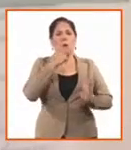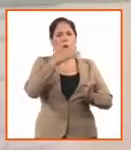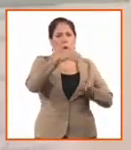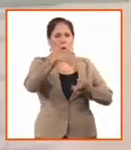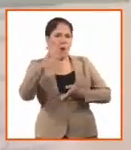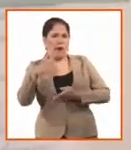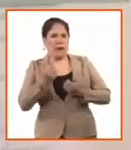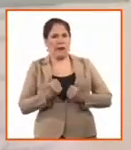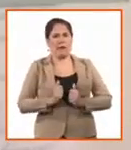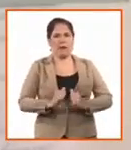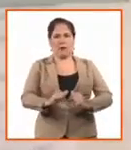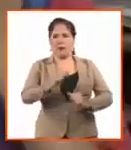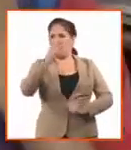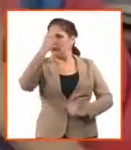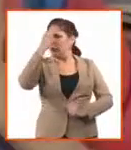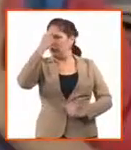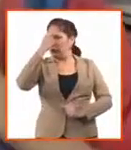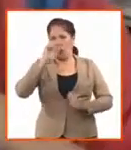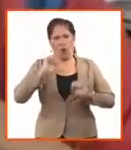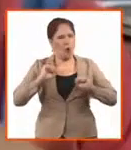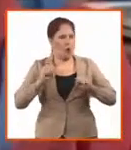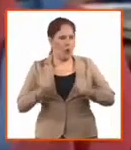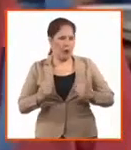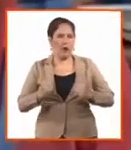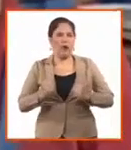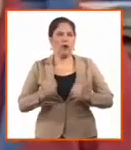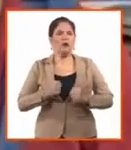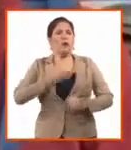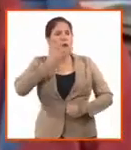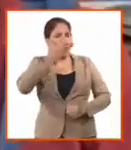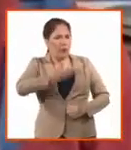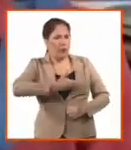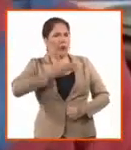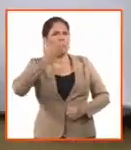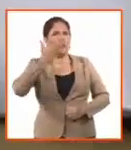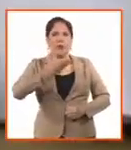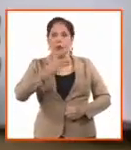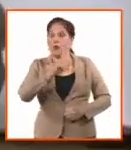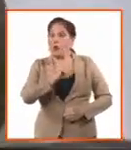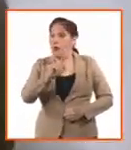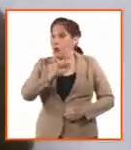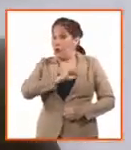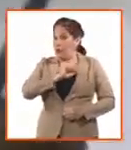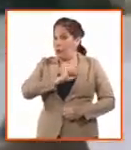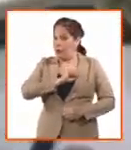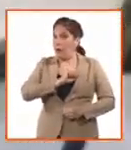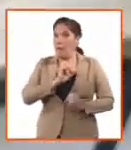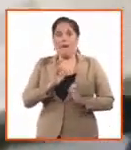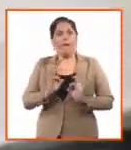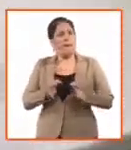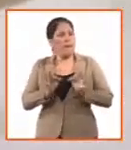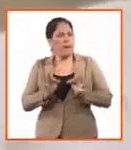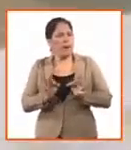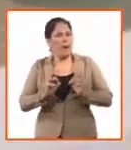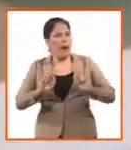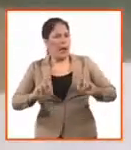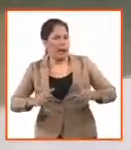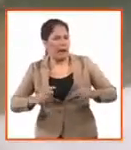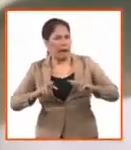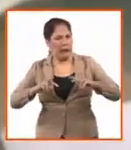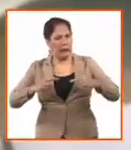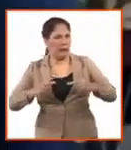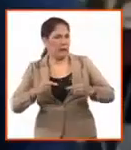el día, yo pronuncié un discurso, como queremos que sean nuestros